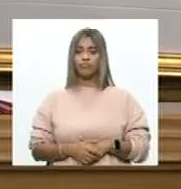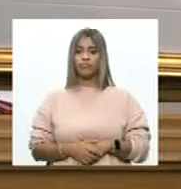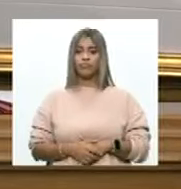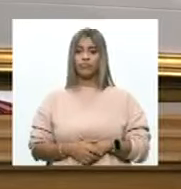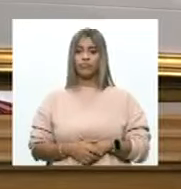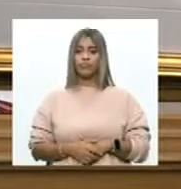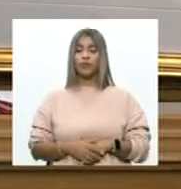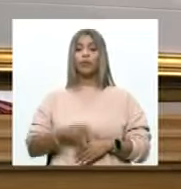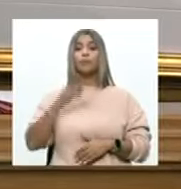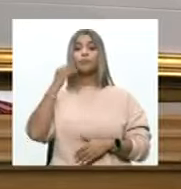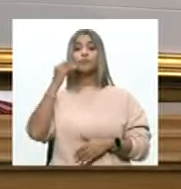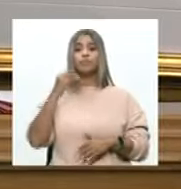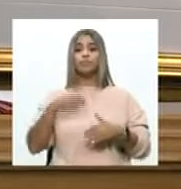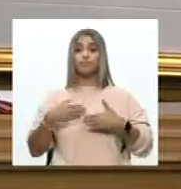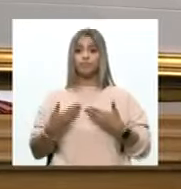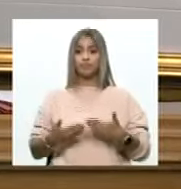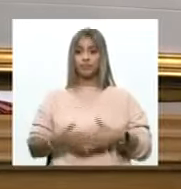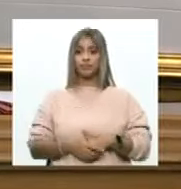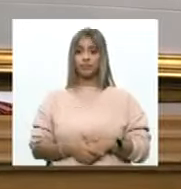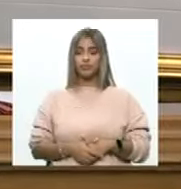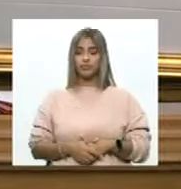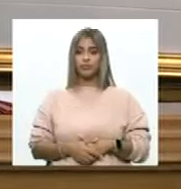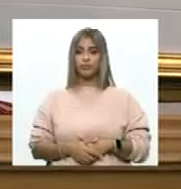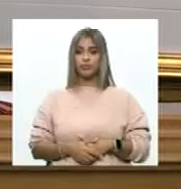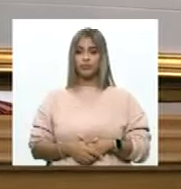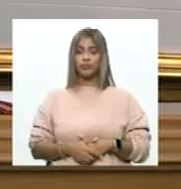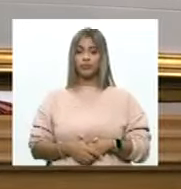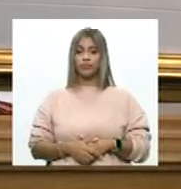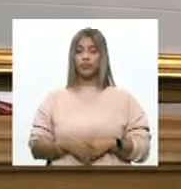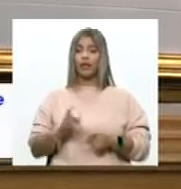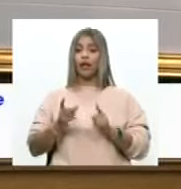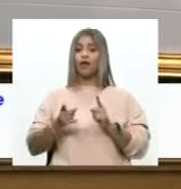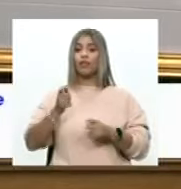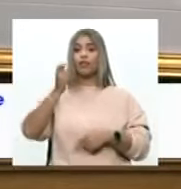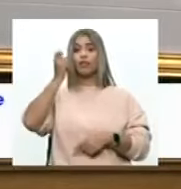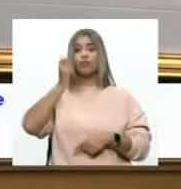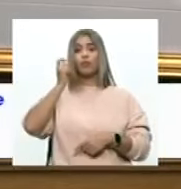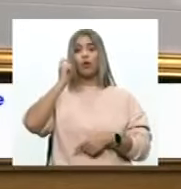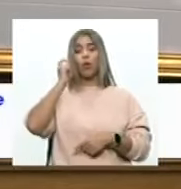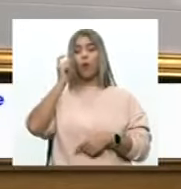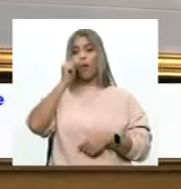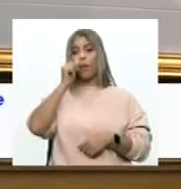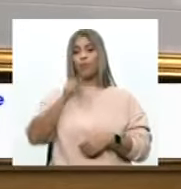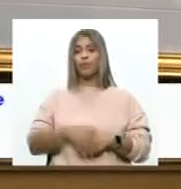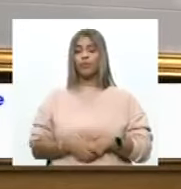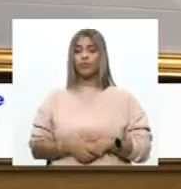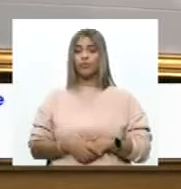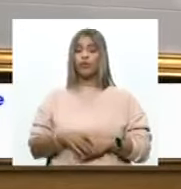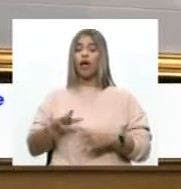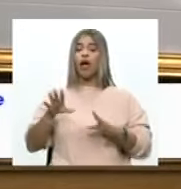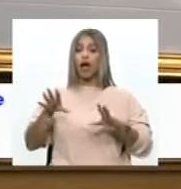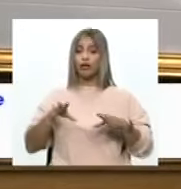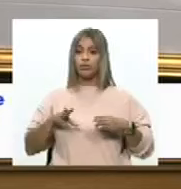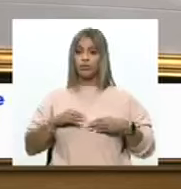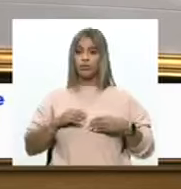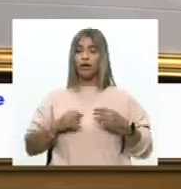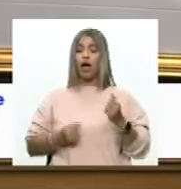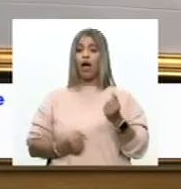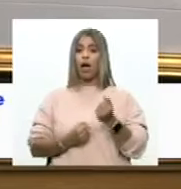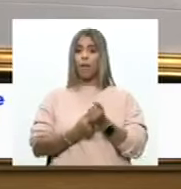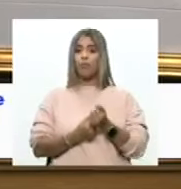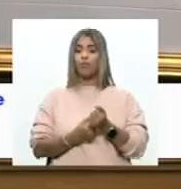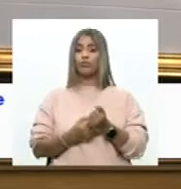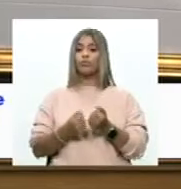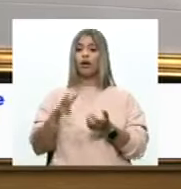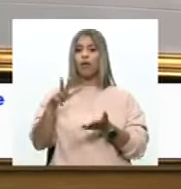En consideración, las honorables diputadas y los honorables diputados que estén a favor de apoyar el proyecto